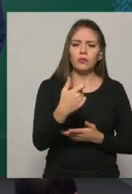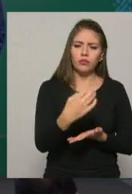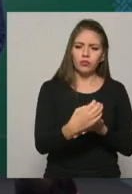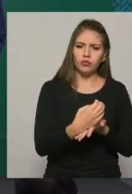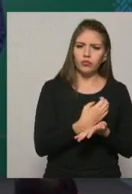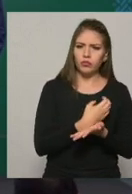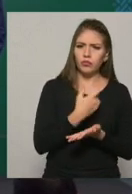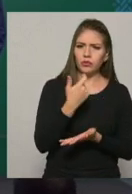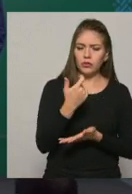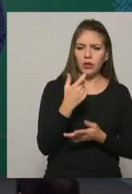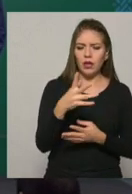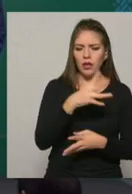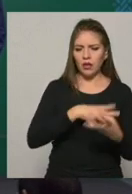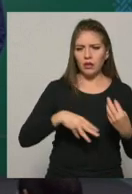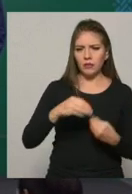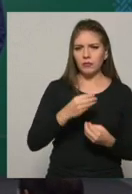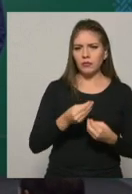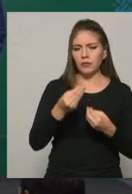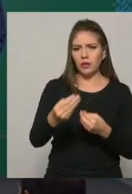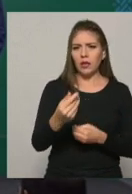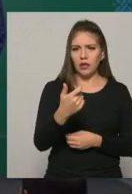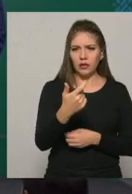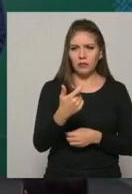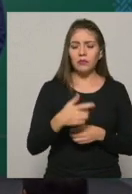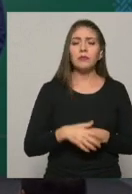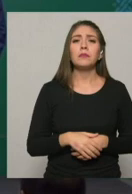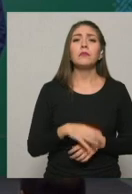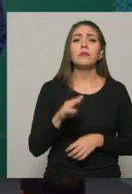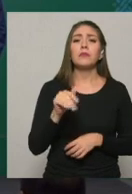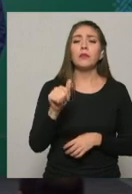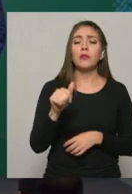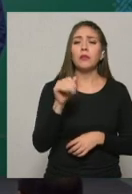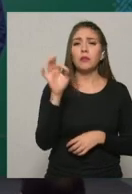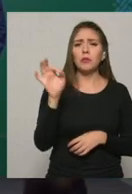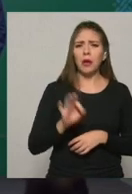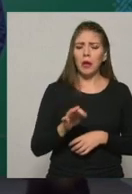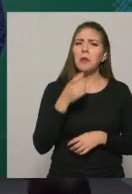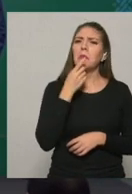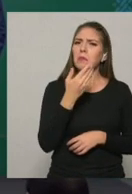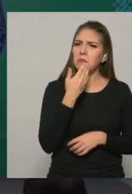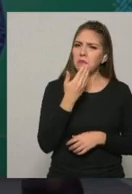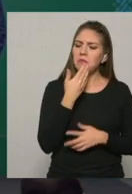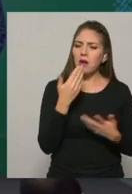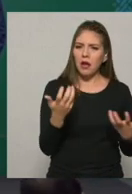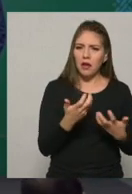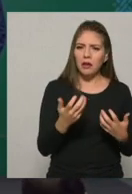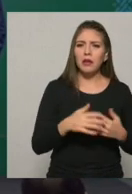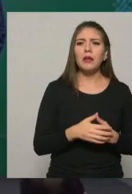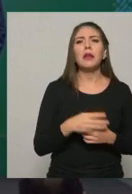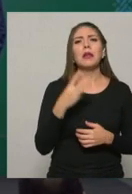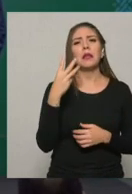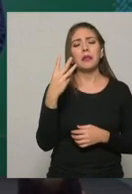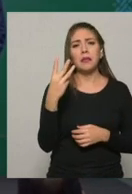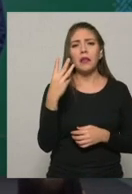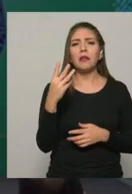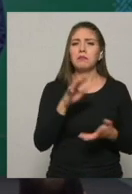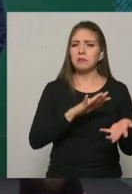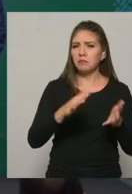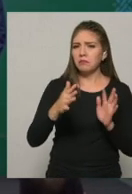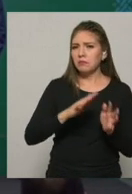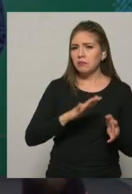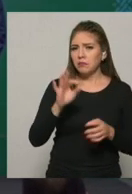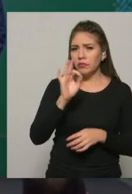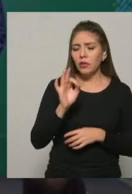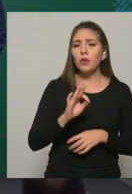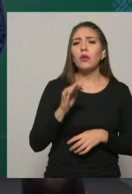recibido por el canje. El 96% califica la acción como buena, el 3% como regular y el 1%